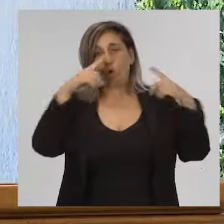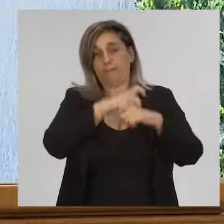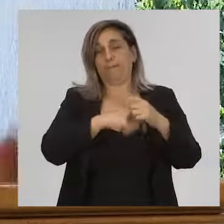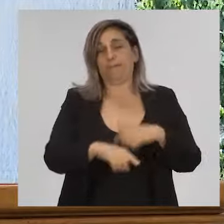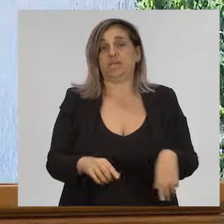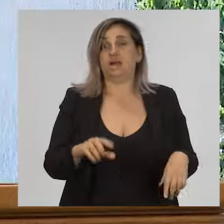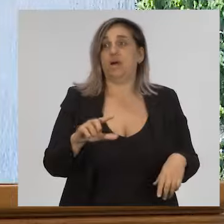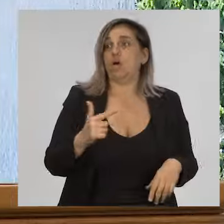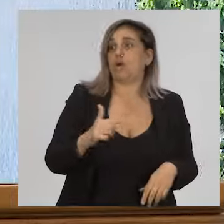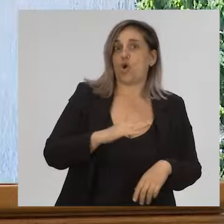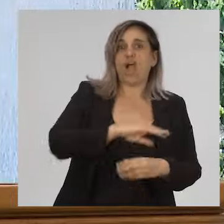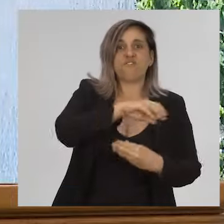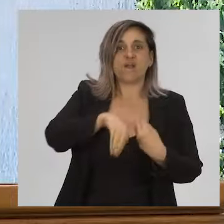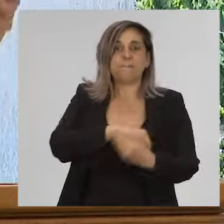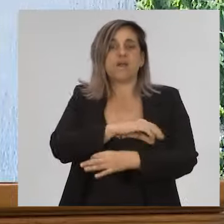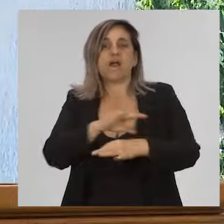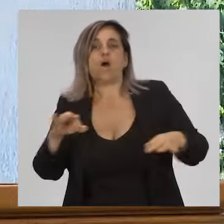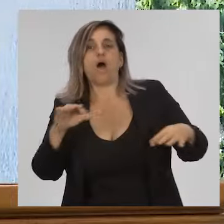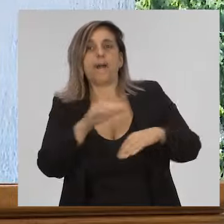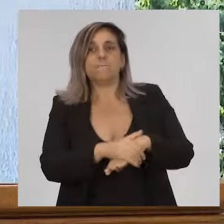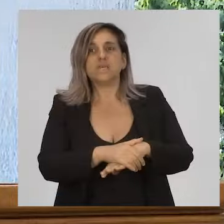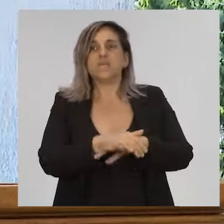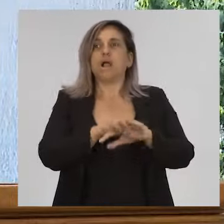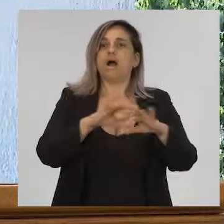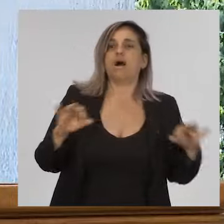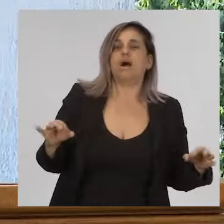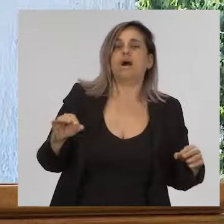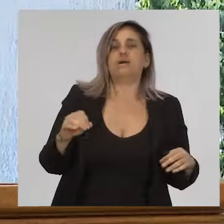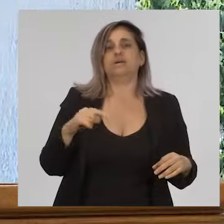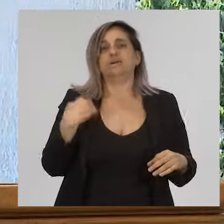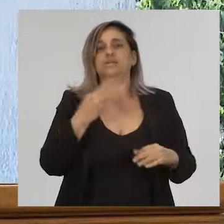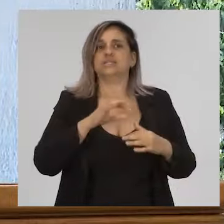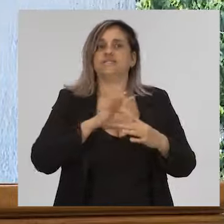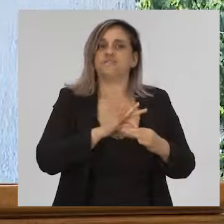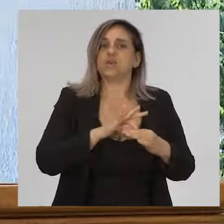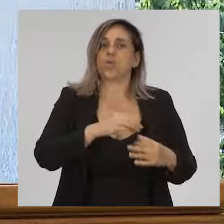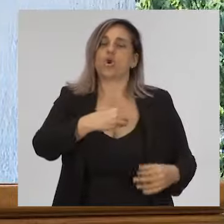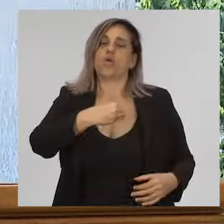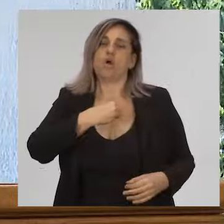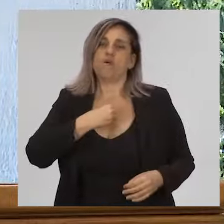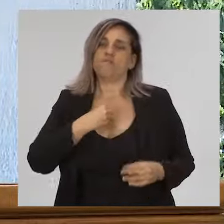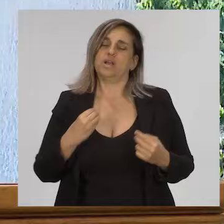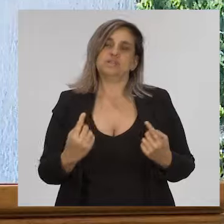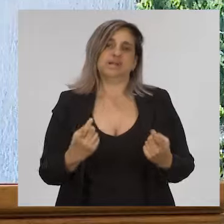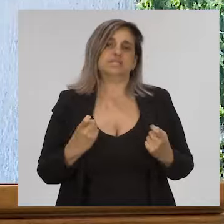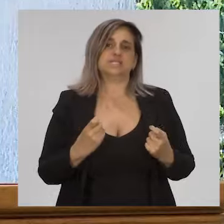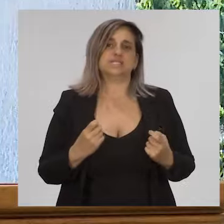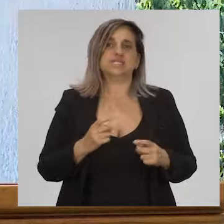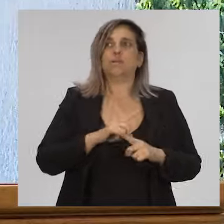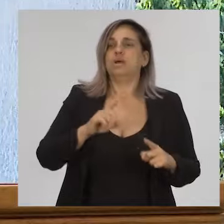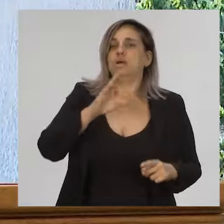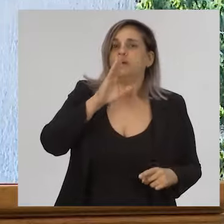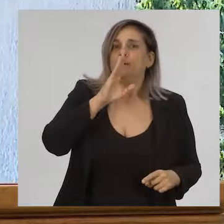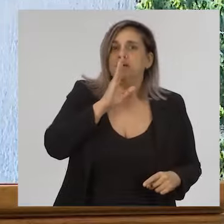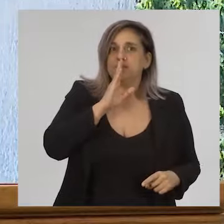complejo. Y además no va a tener a sus amigos, no va a tener a su gente conocida, no va a haber ese vínculo de confianza necesario para